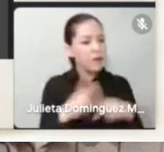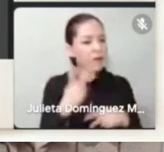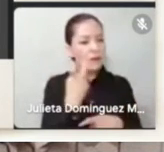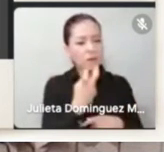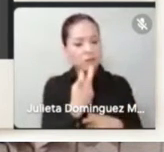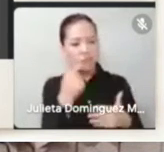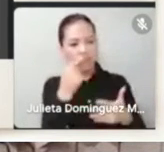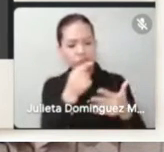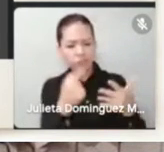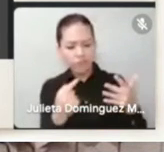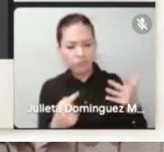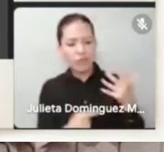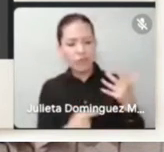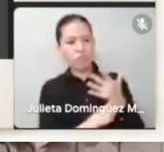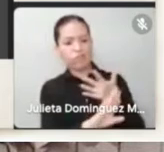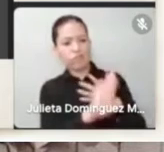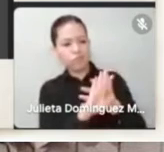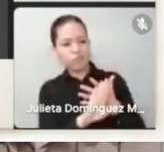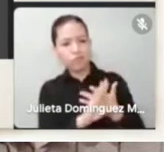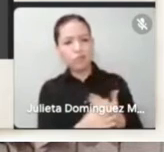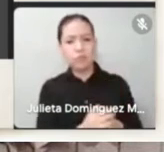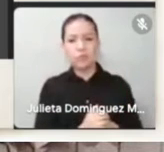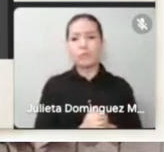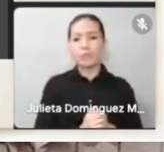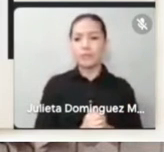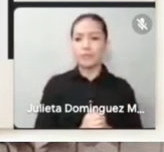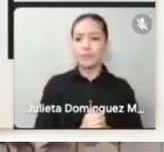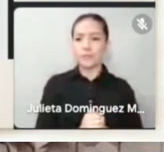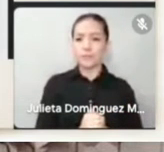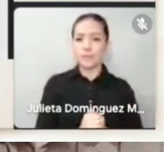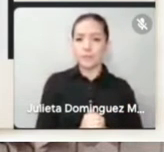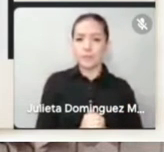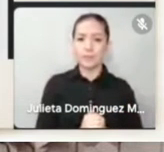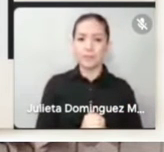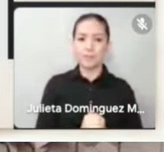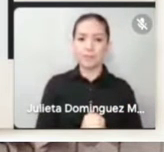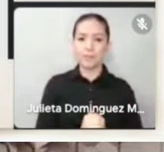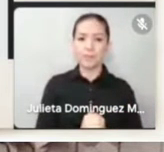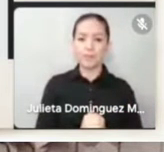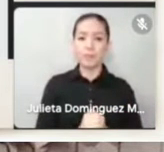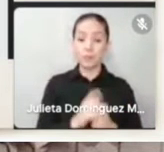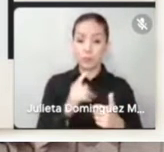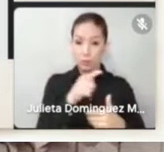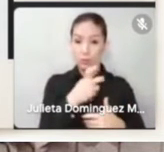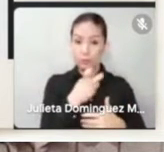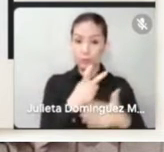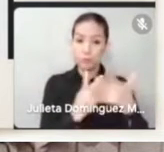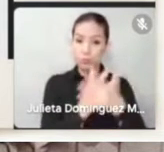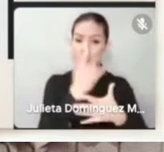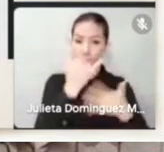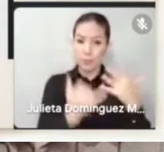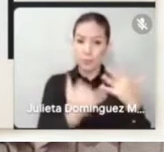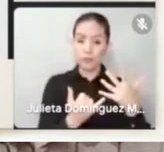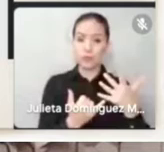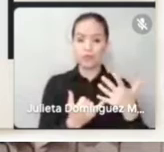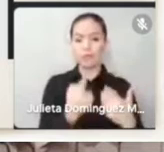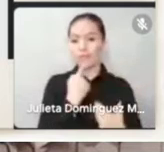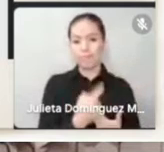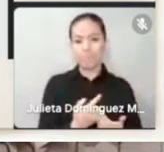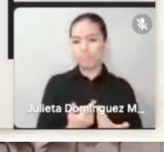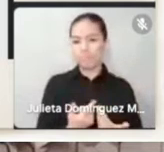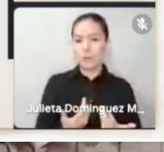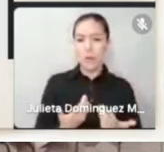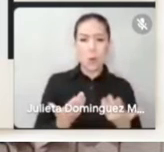estas conductas que afectaron la equidad en la contienda. En el proyecto se propone calificar el agravio como infundado por